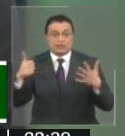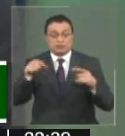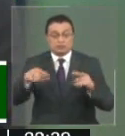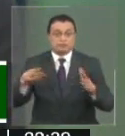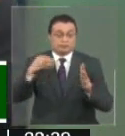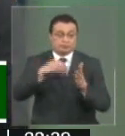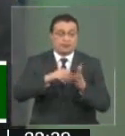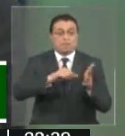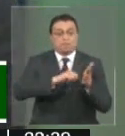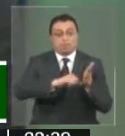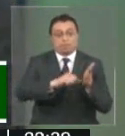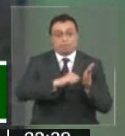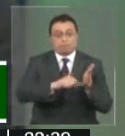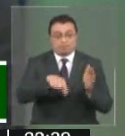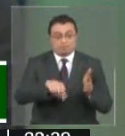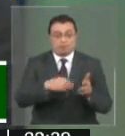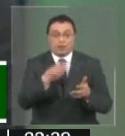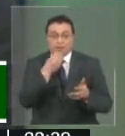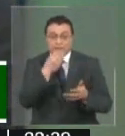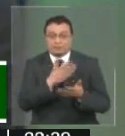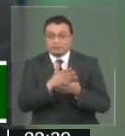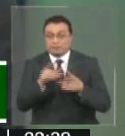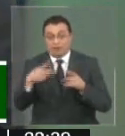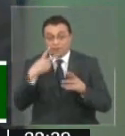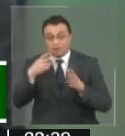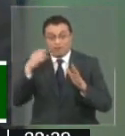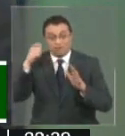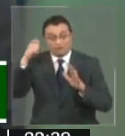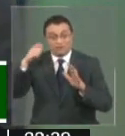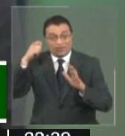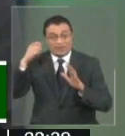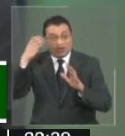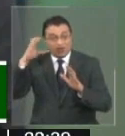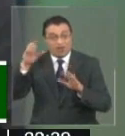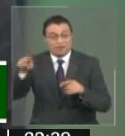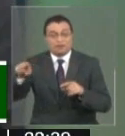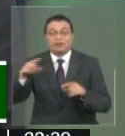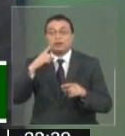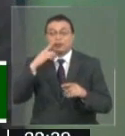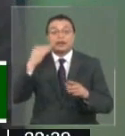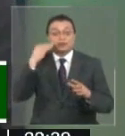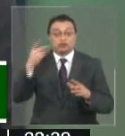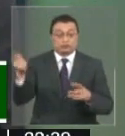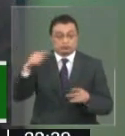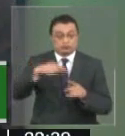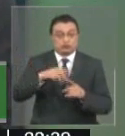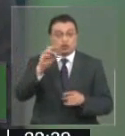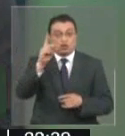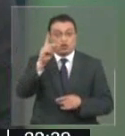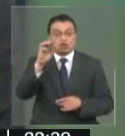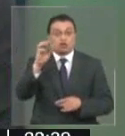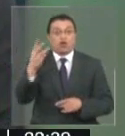el restaurante, que se vive en el sí. Video. Llega un chico con síndrome de Down, Nicolò, con 17 años,